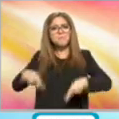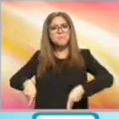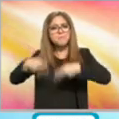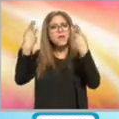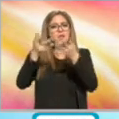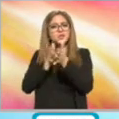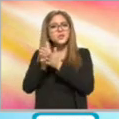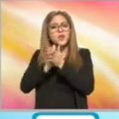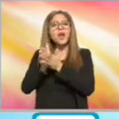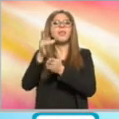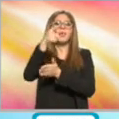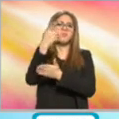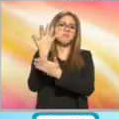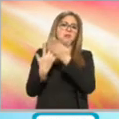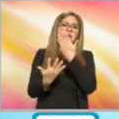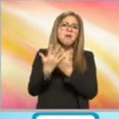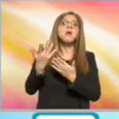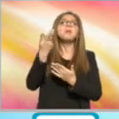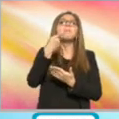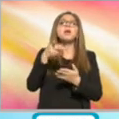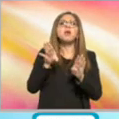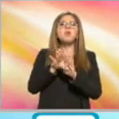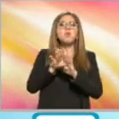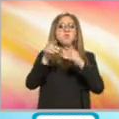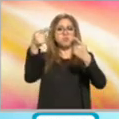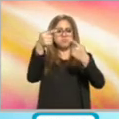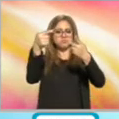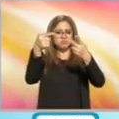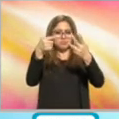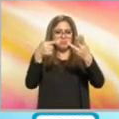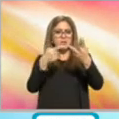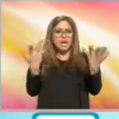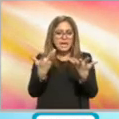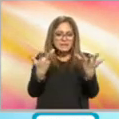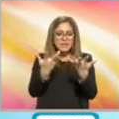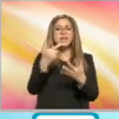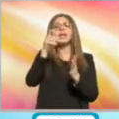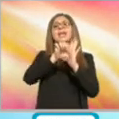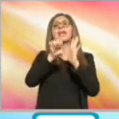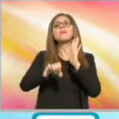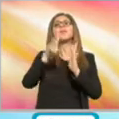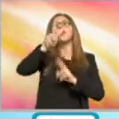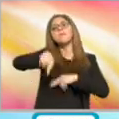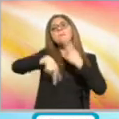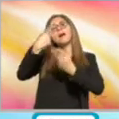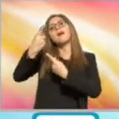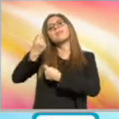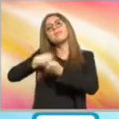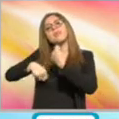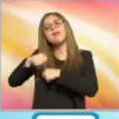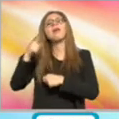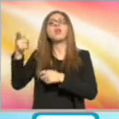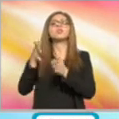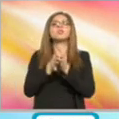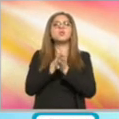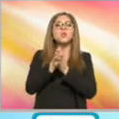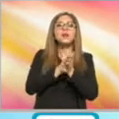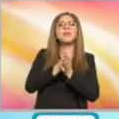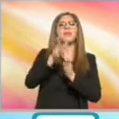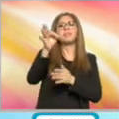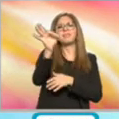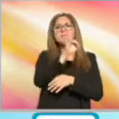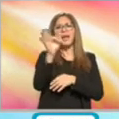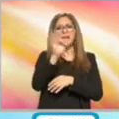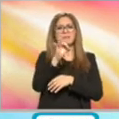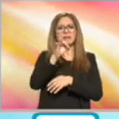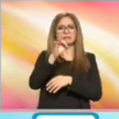¿Cuáles serían los pasos a seguir? Porque vemos la idea y vamos a una tienda de chocolates y lo vemos muy lejano, vemos un proceso tal vez muy